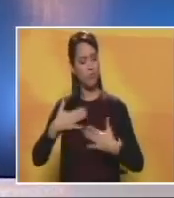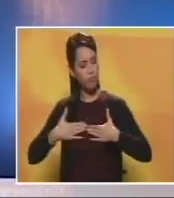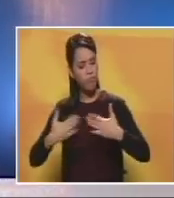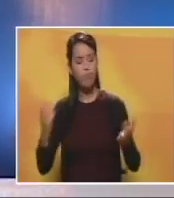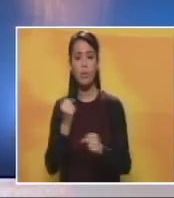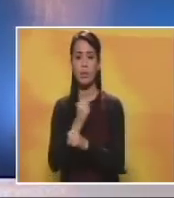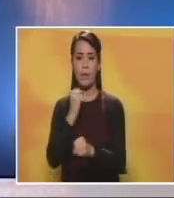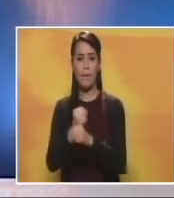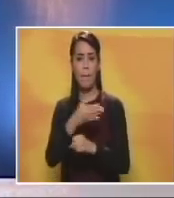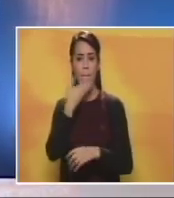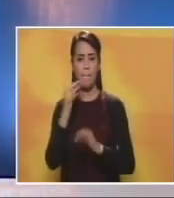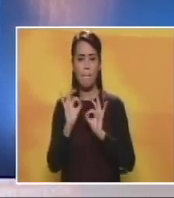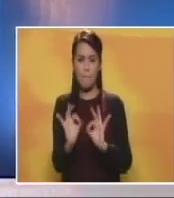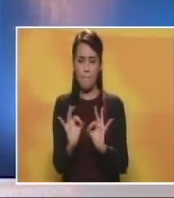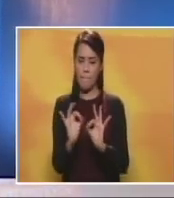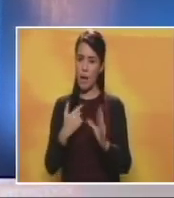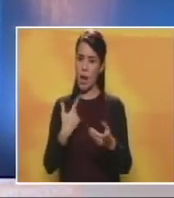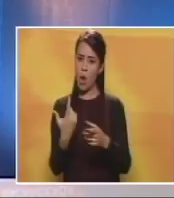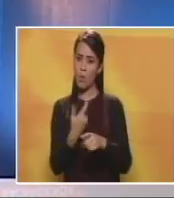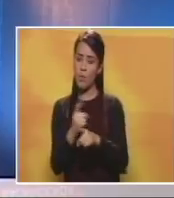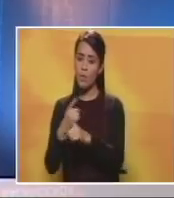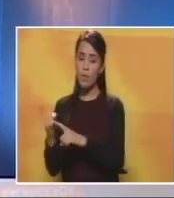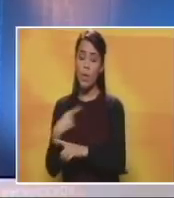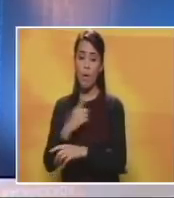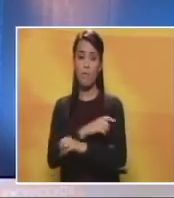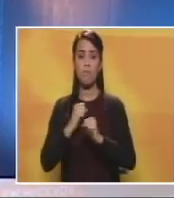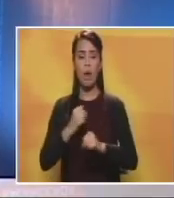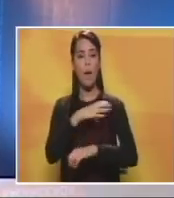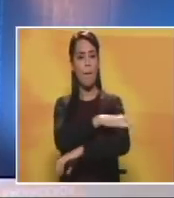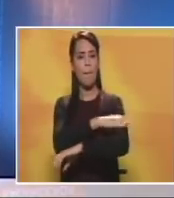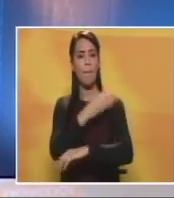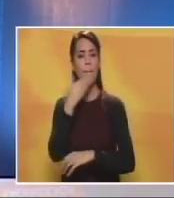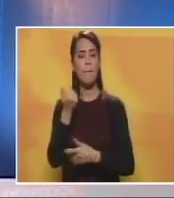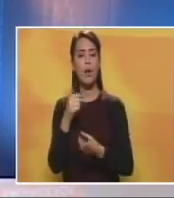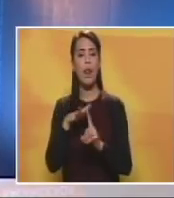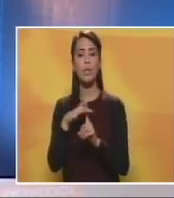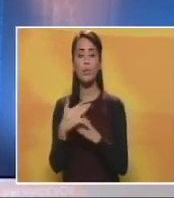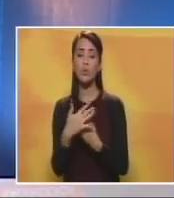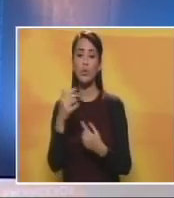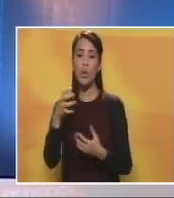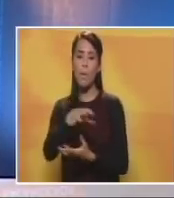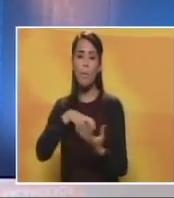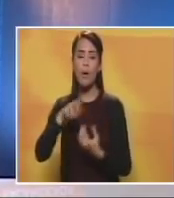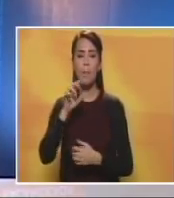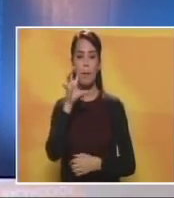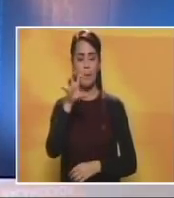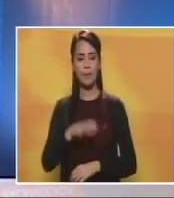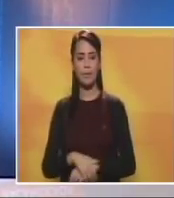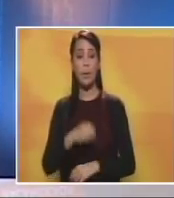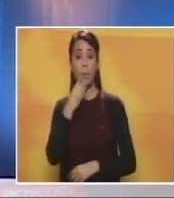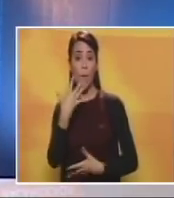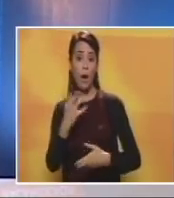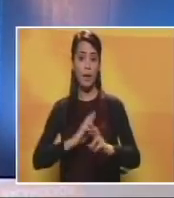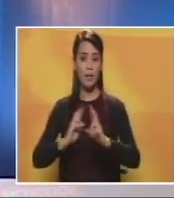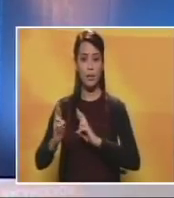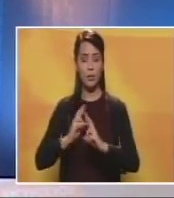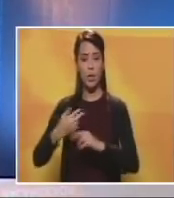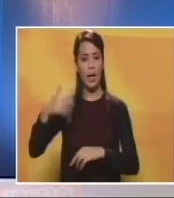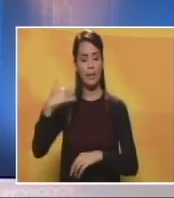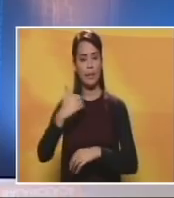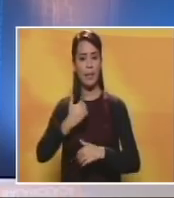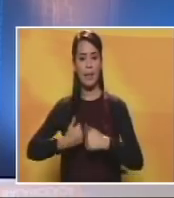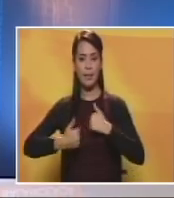la articulación de las distintas fuerzas políticas de oposición para hallar una salida a la crisis del país. Afirmó que mantiene buenas relaciones con el ex